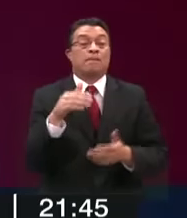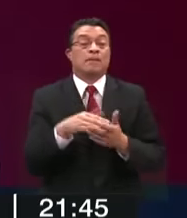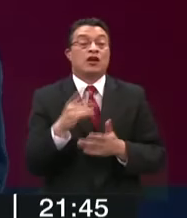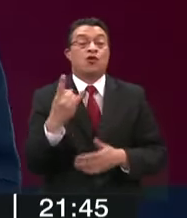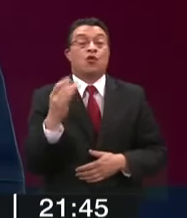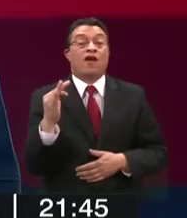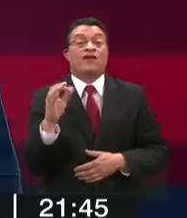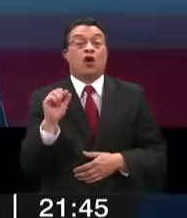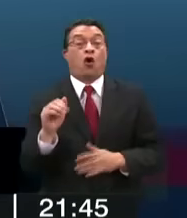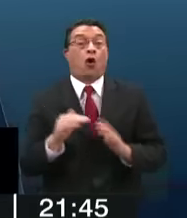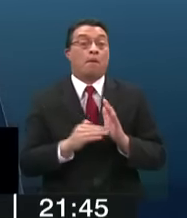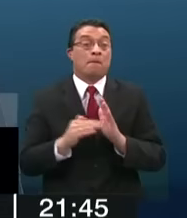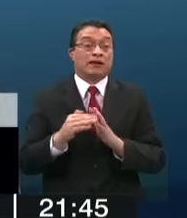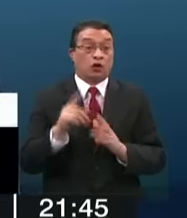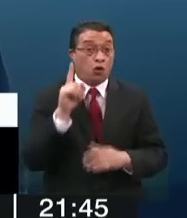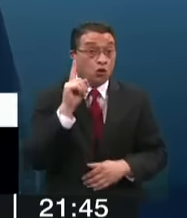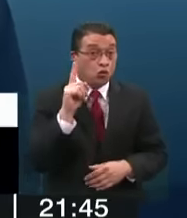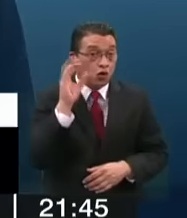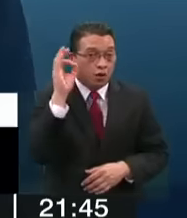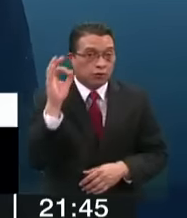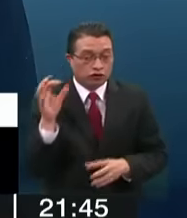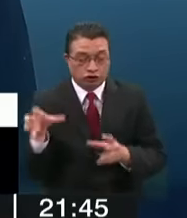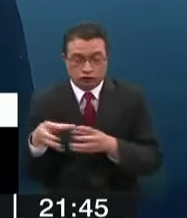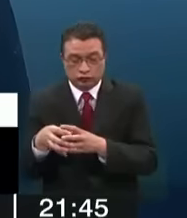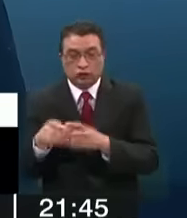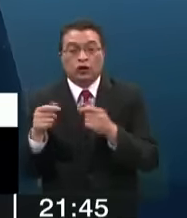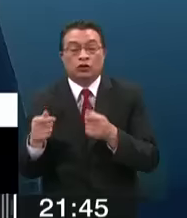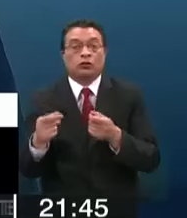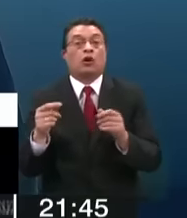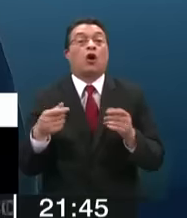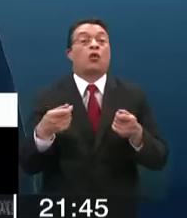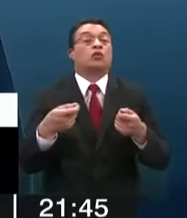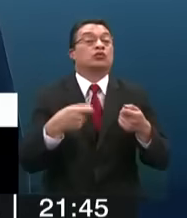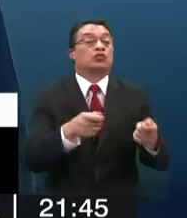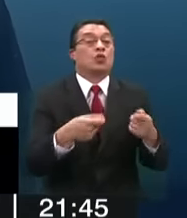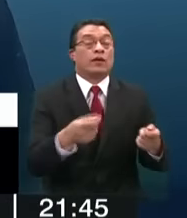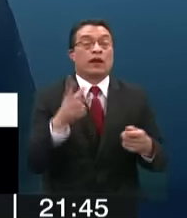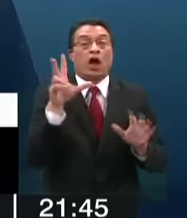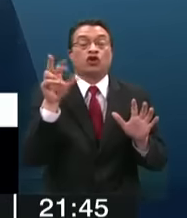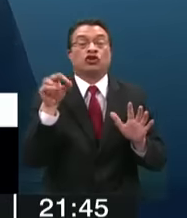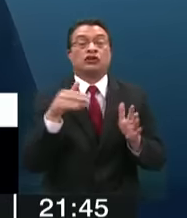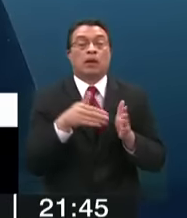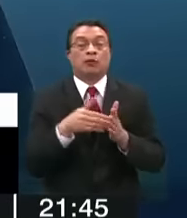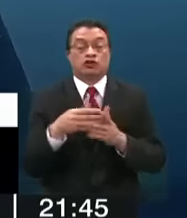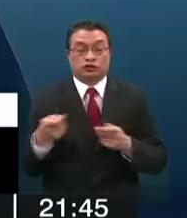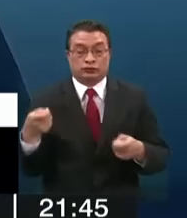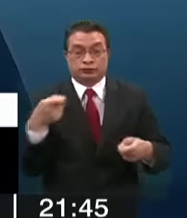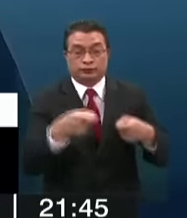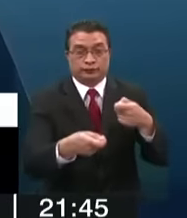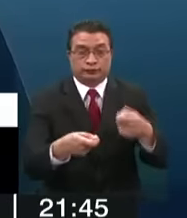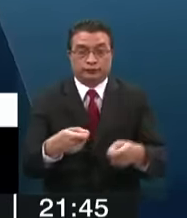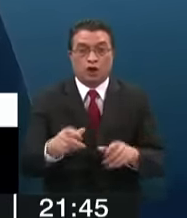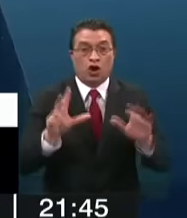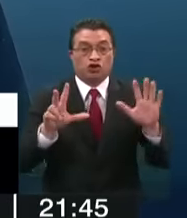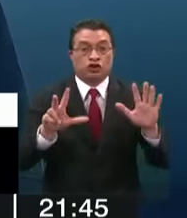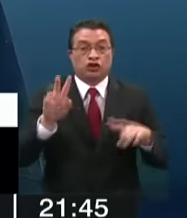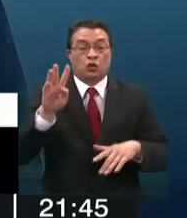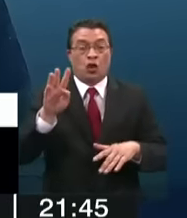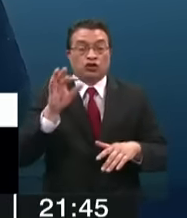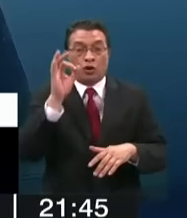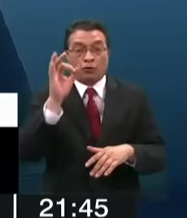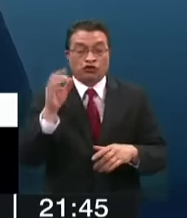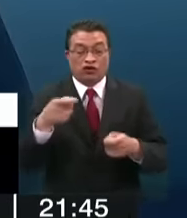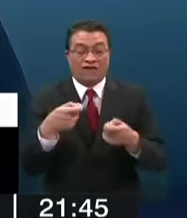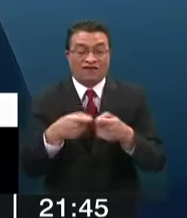año, 1%, dan cuenta del 80% de la inversión, del 84% de las